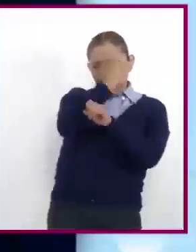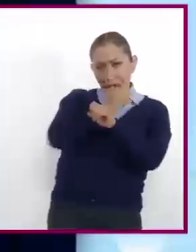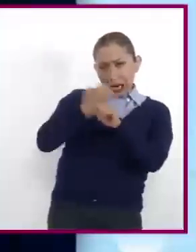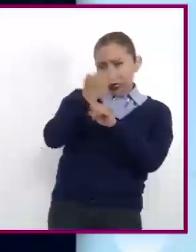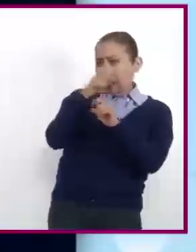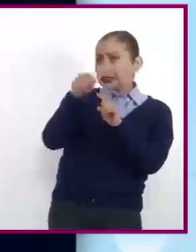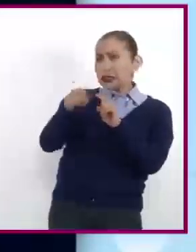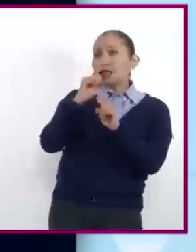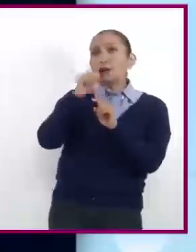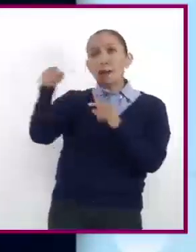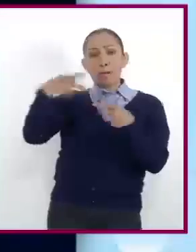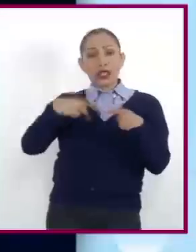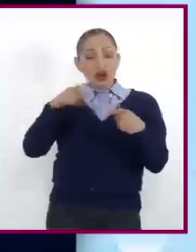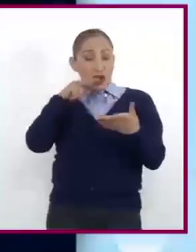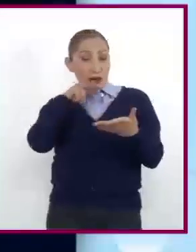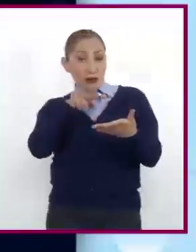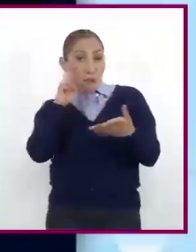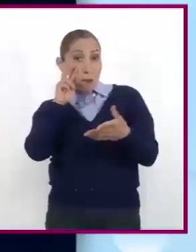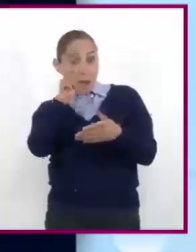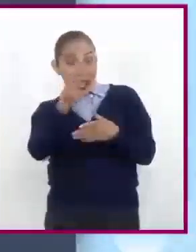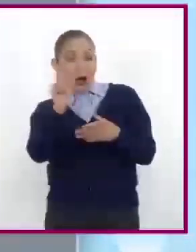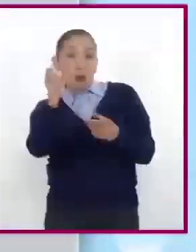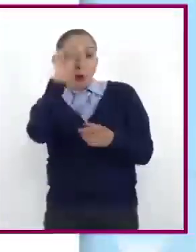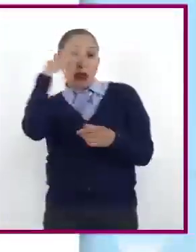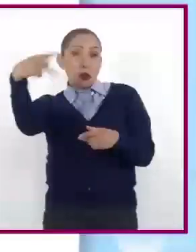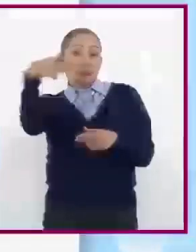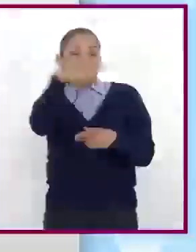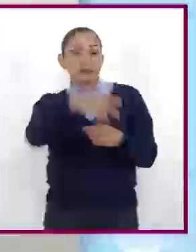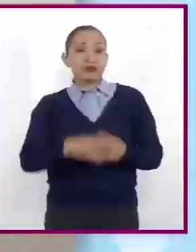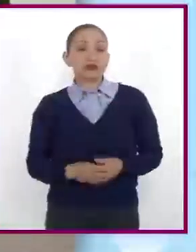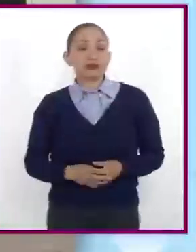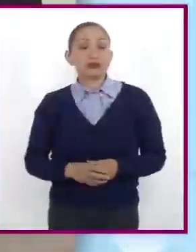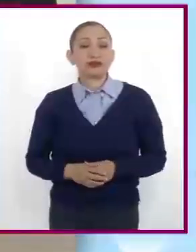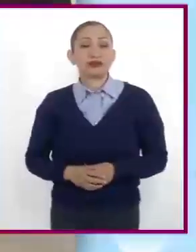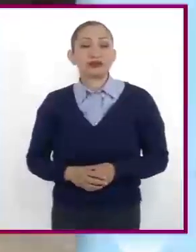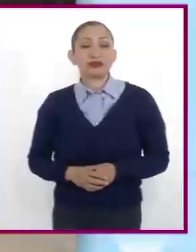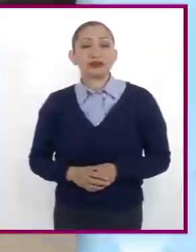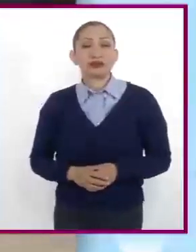tema y a sus lectores o audiencias formar una opinión.